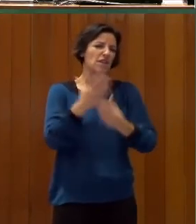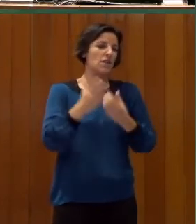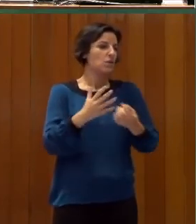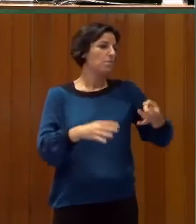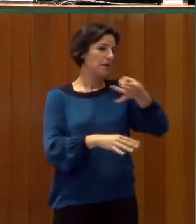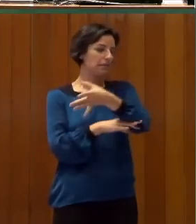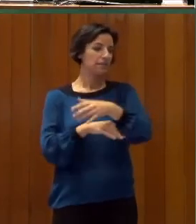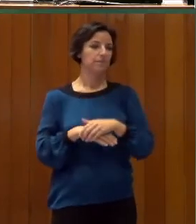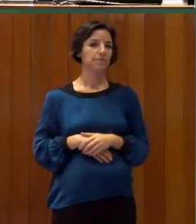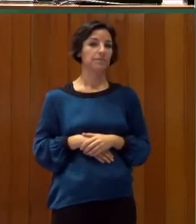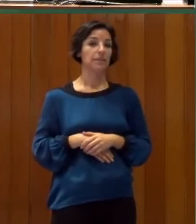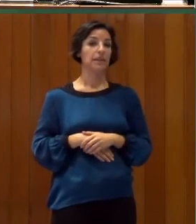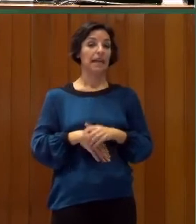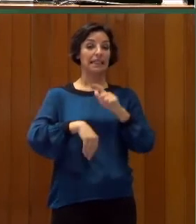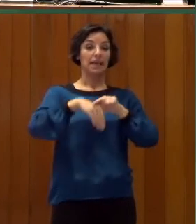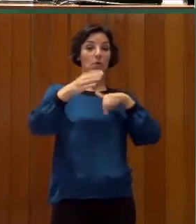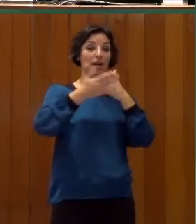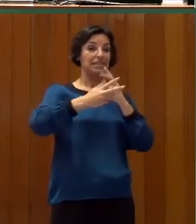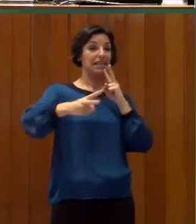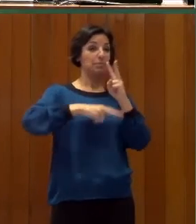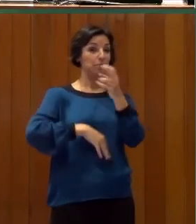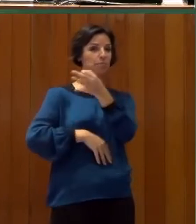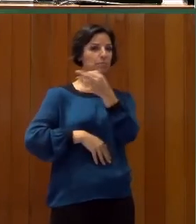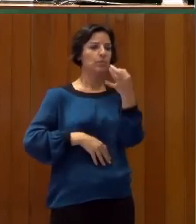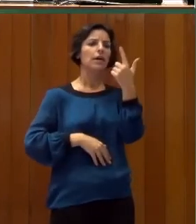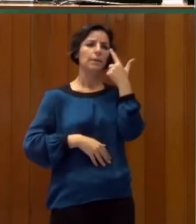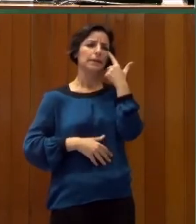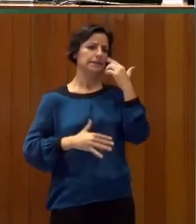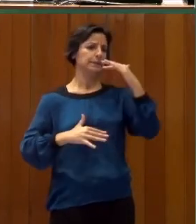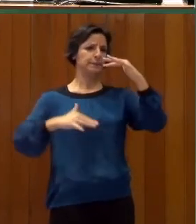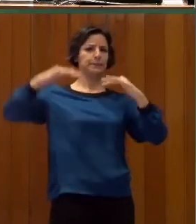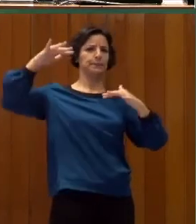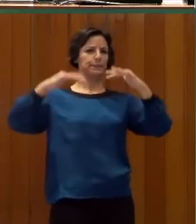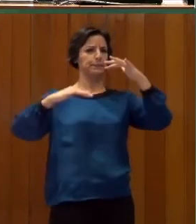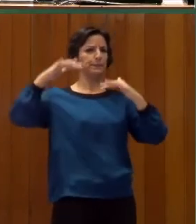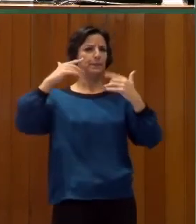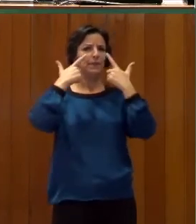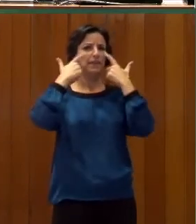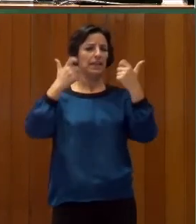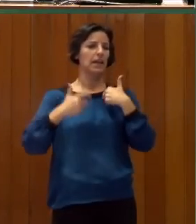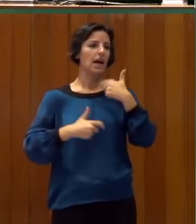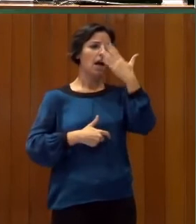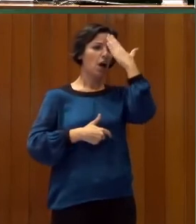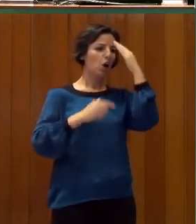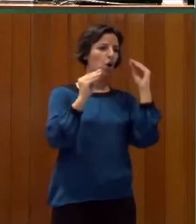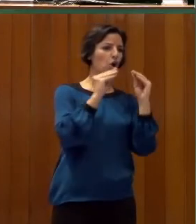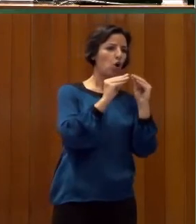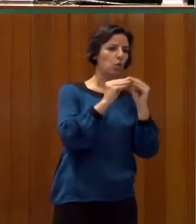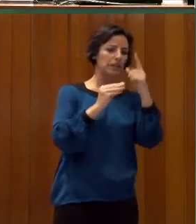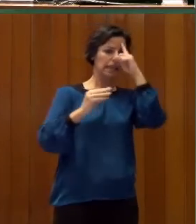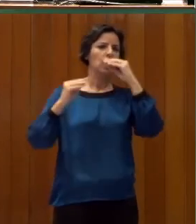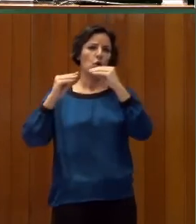En cuanto al tiempo de reacción, aquí sí vemos diferencias estadísticamente significativas entre la condición congruente e incongruente.